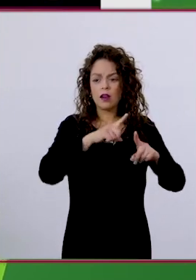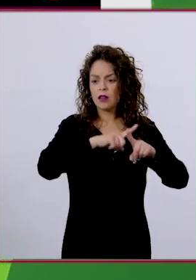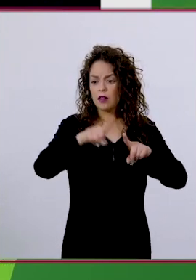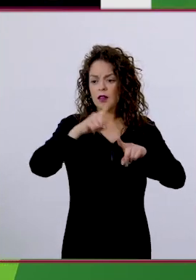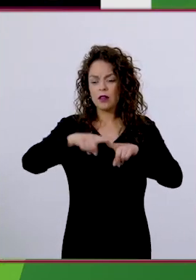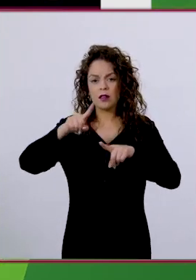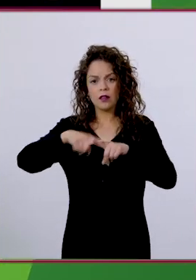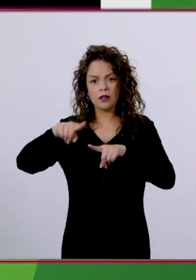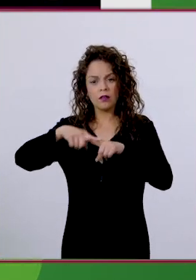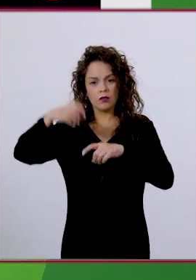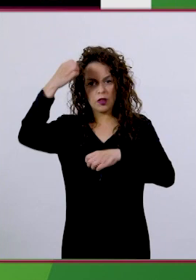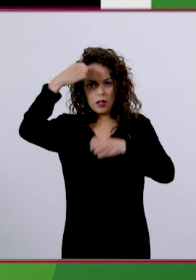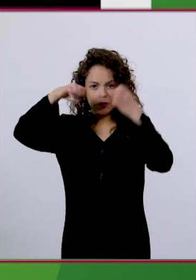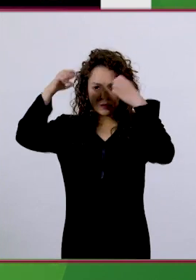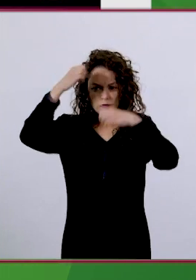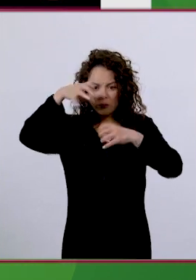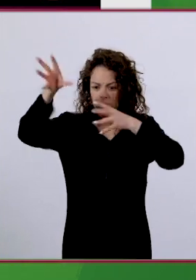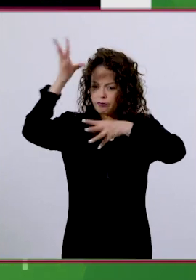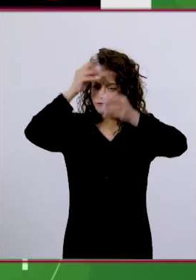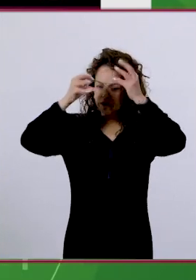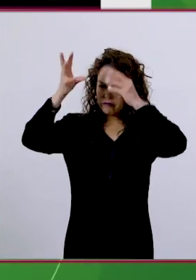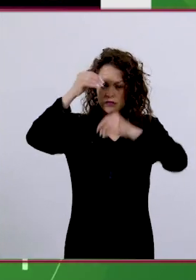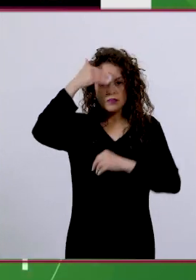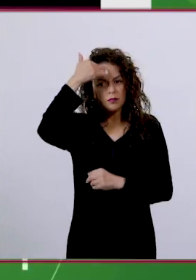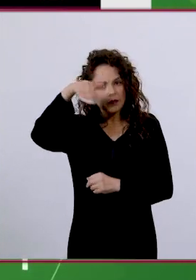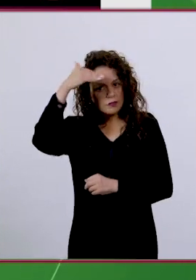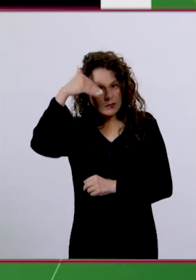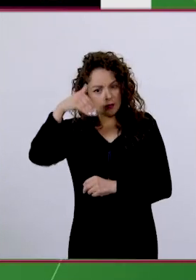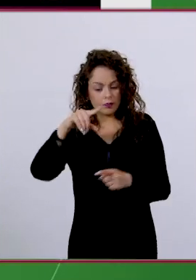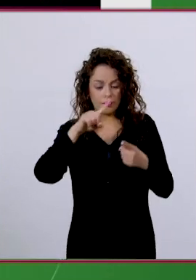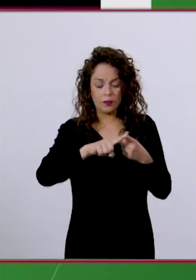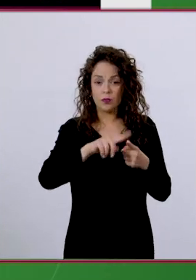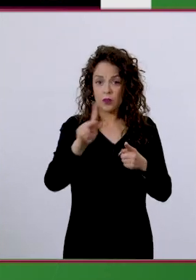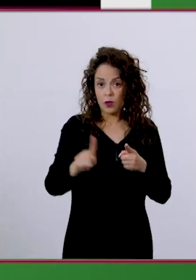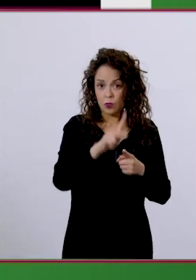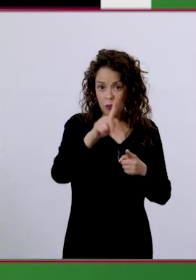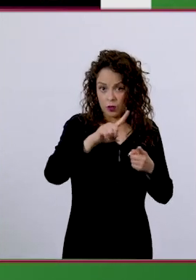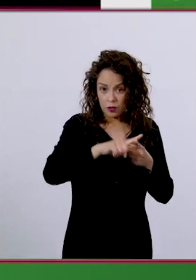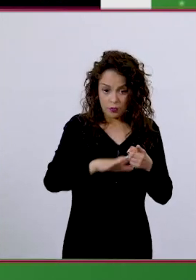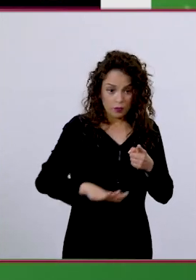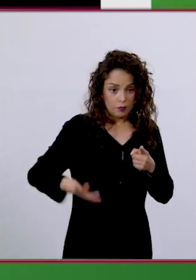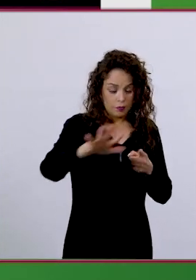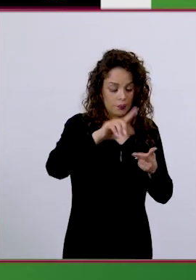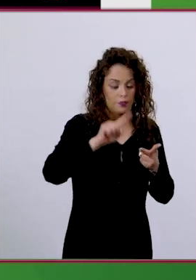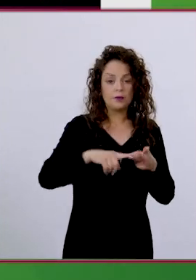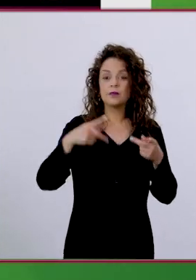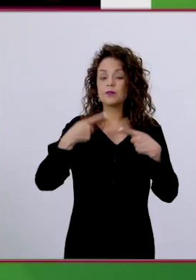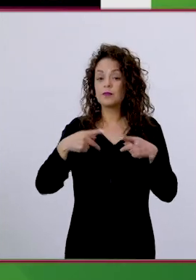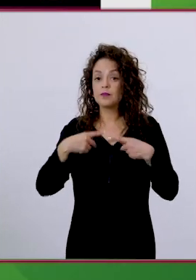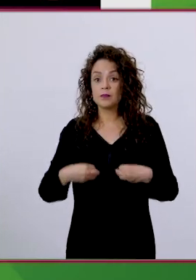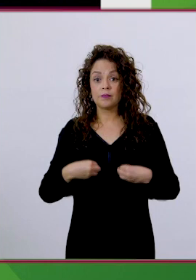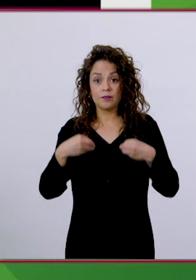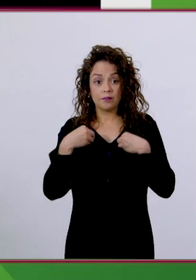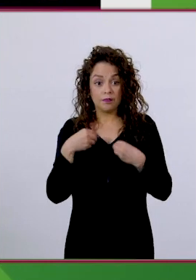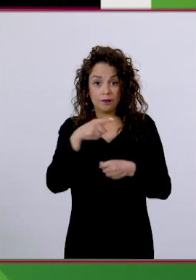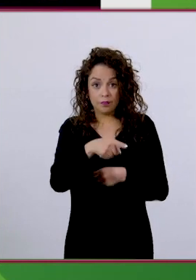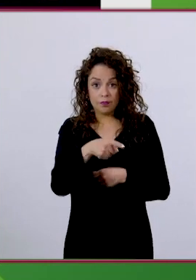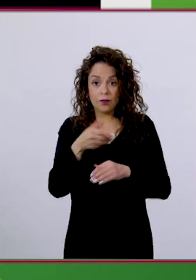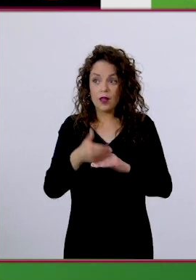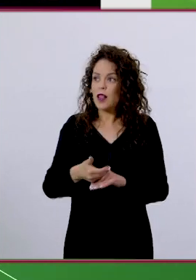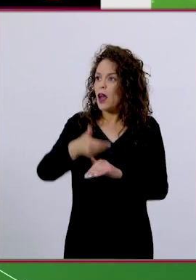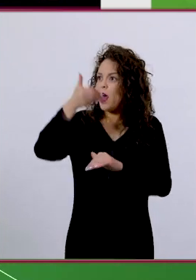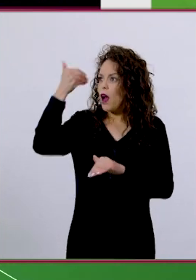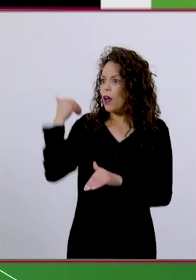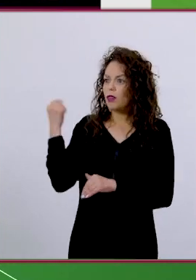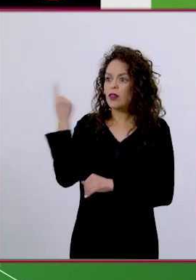saberes y conocimientos. Por una parte, los saberes de los pueblos, de los habitantes que llegaron desde antes que los